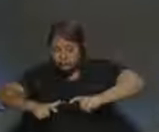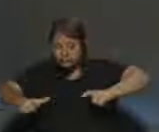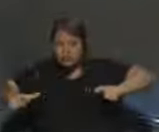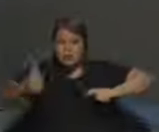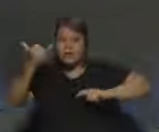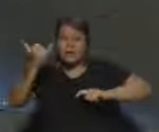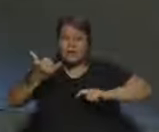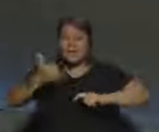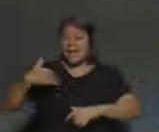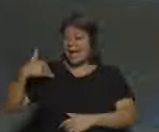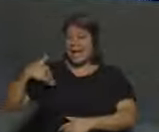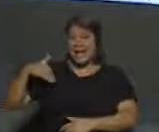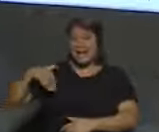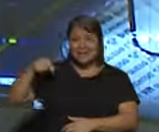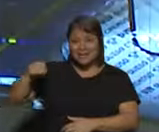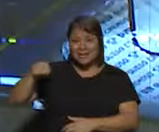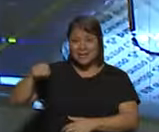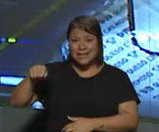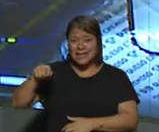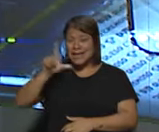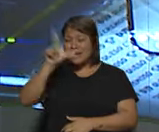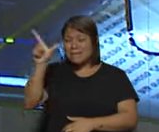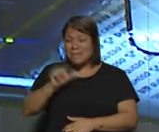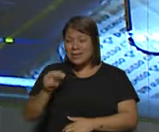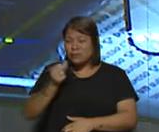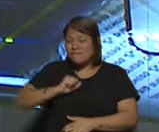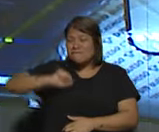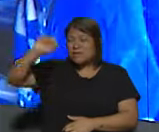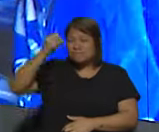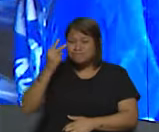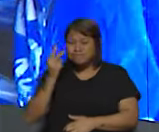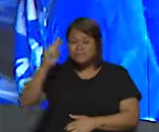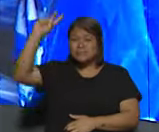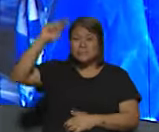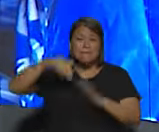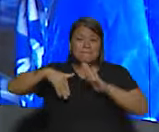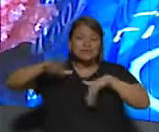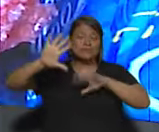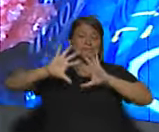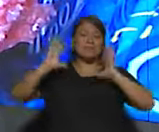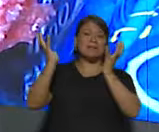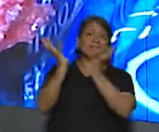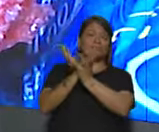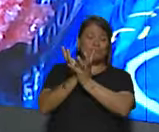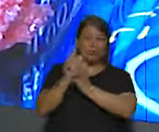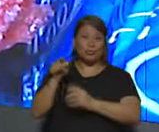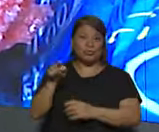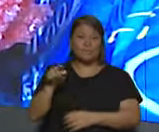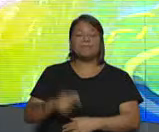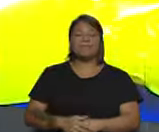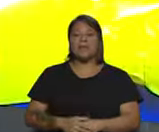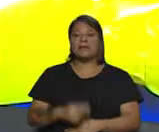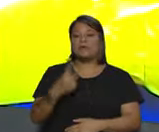arriba del ranking de países con mayor inflación del mundo esto se da por segundo mes consecutivo